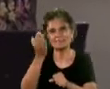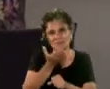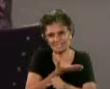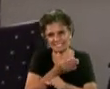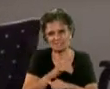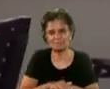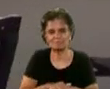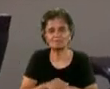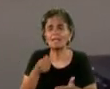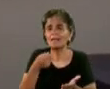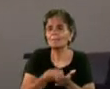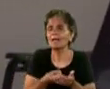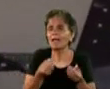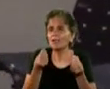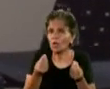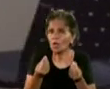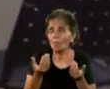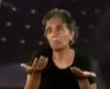canales habituales,